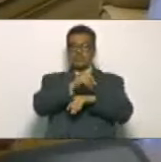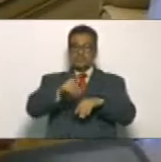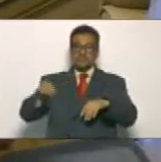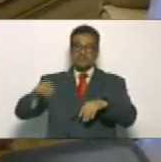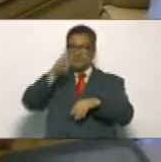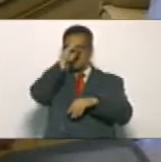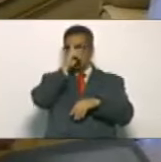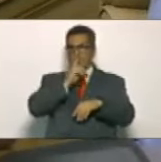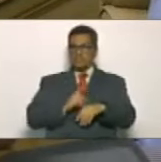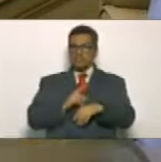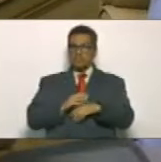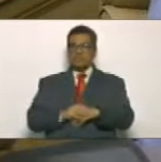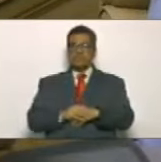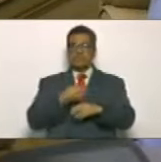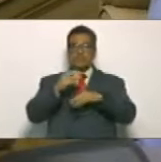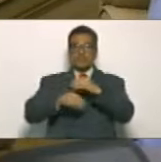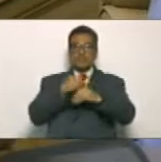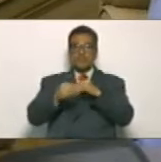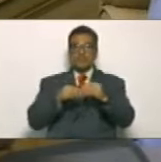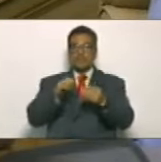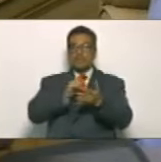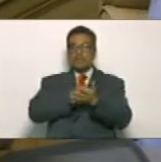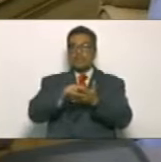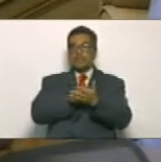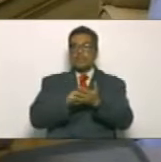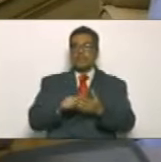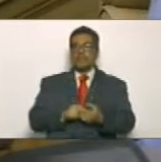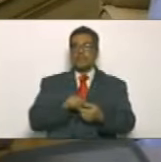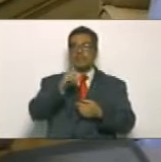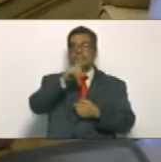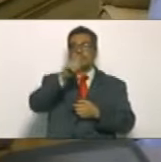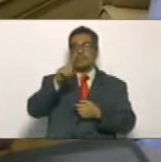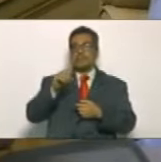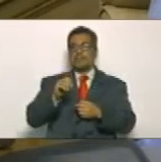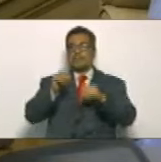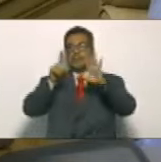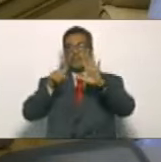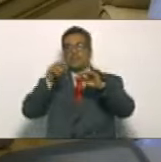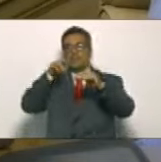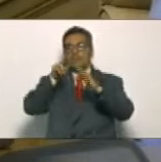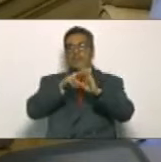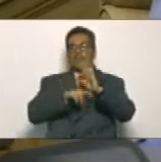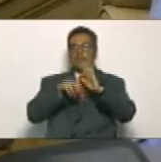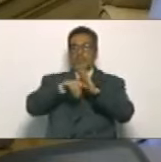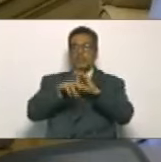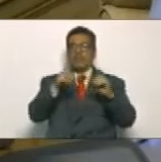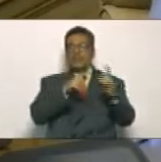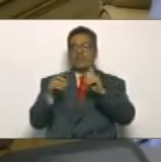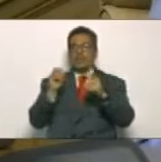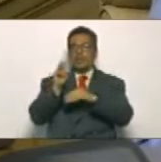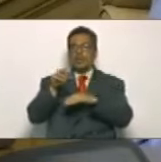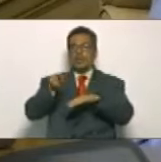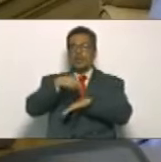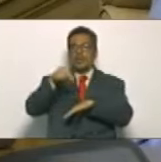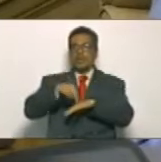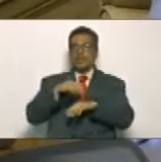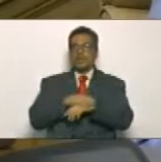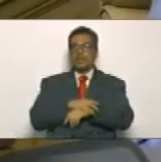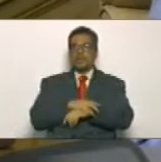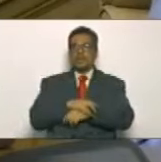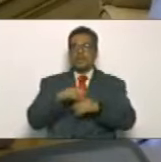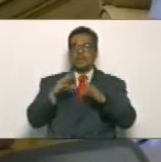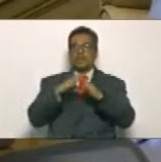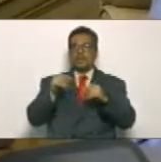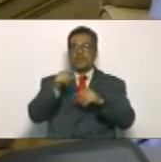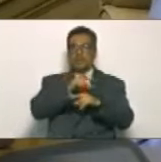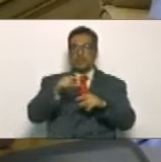con discapacidad, de conformidad con lo establecido en el artículo 106 del Reglamento Interior y Debates de la Asamblea Nacional. Es